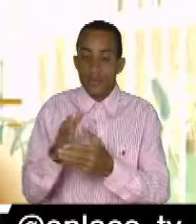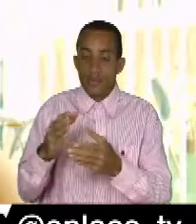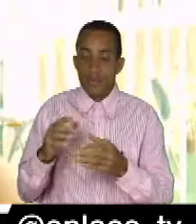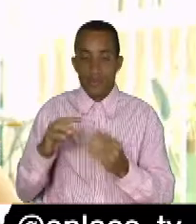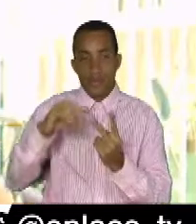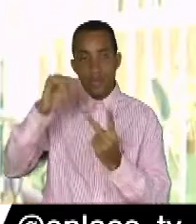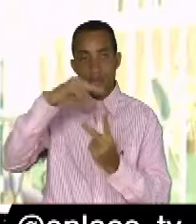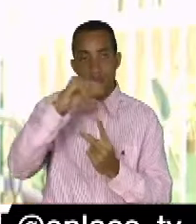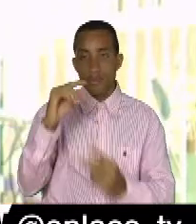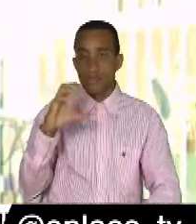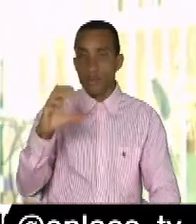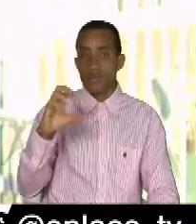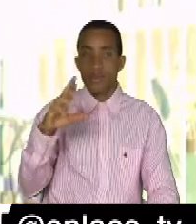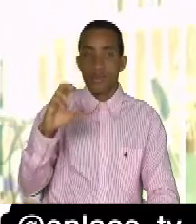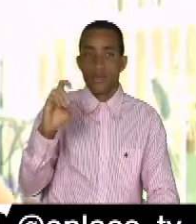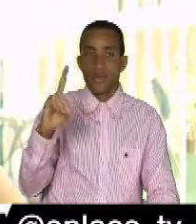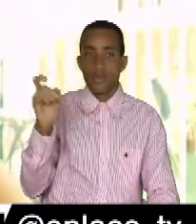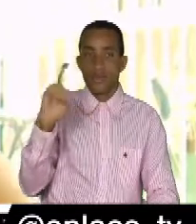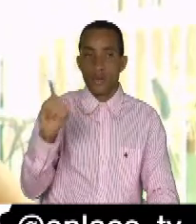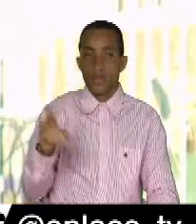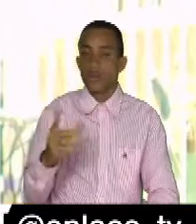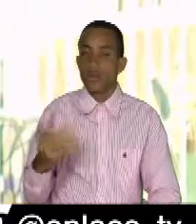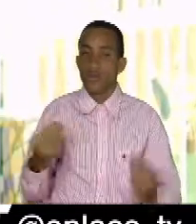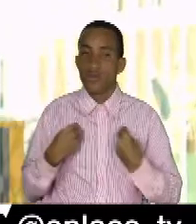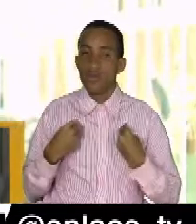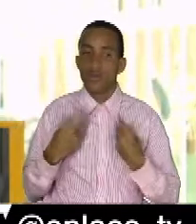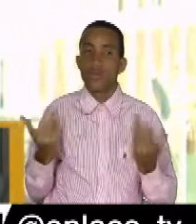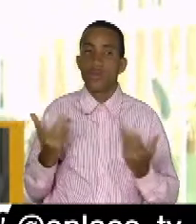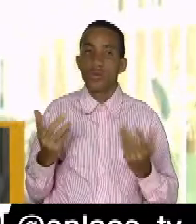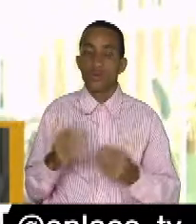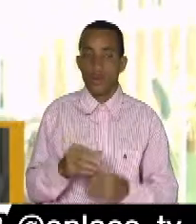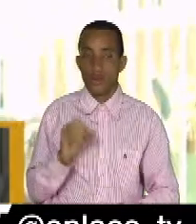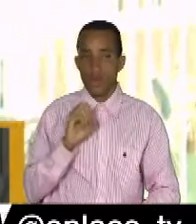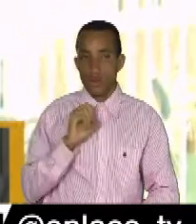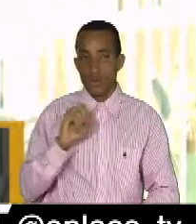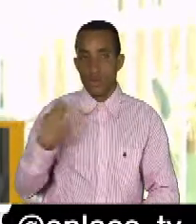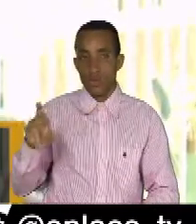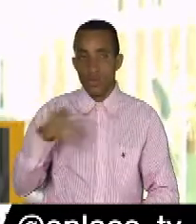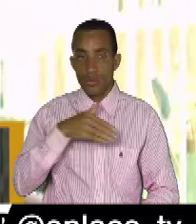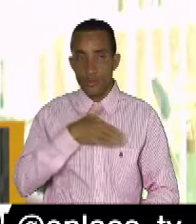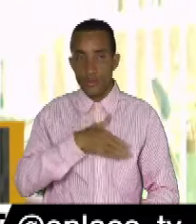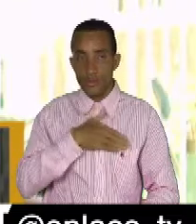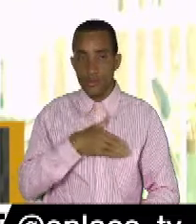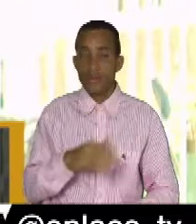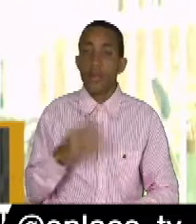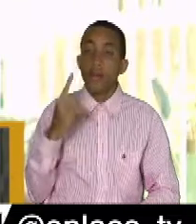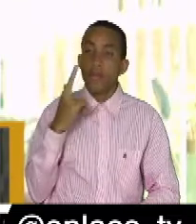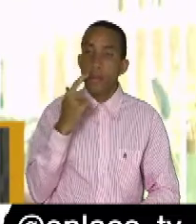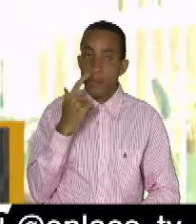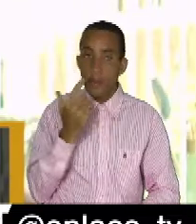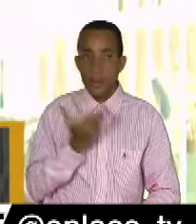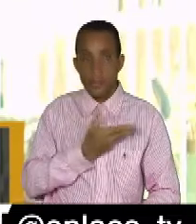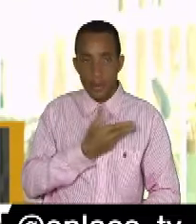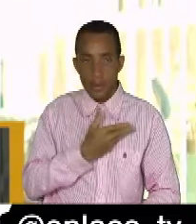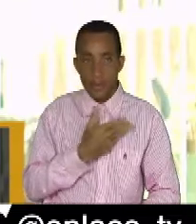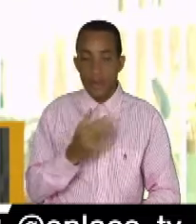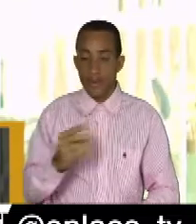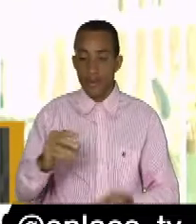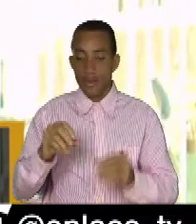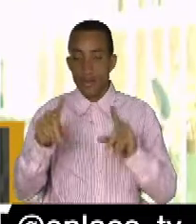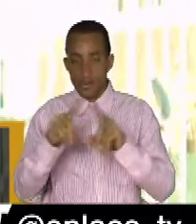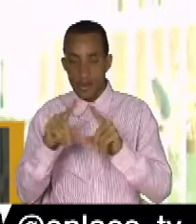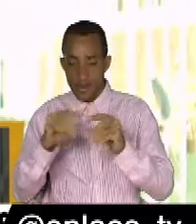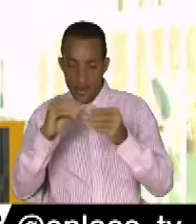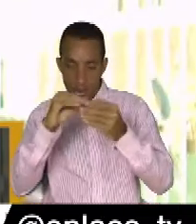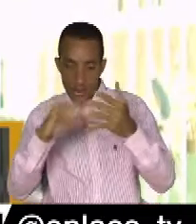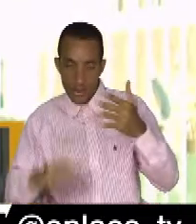horas procedentes del municipio de San Pablo en el sur de Bolívar. Padre, madre y siete menores de edad llegaron según